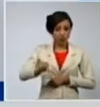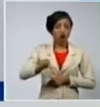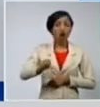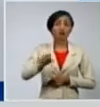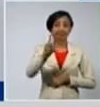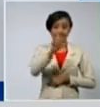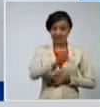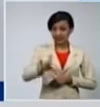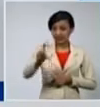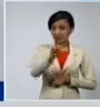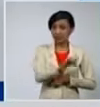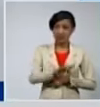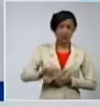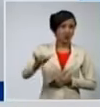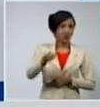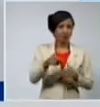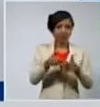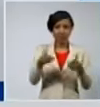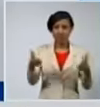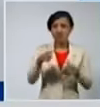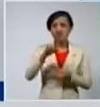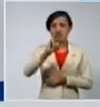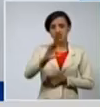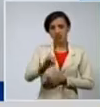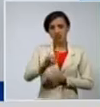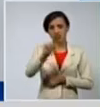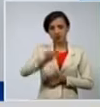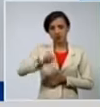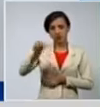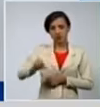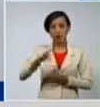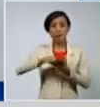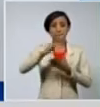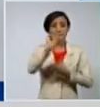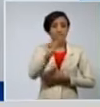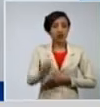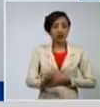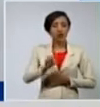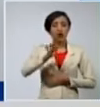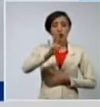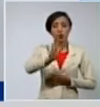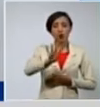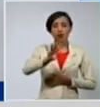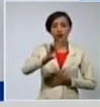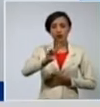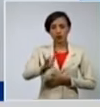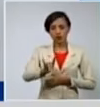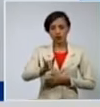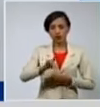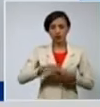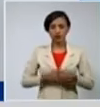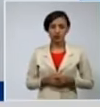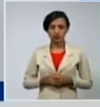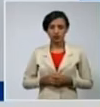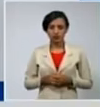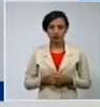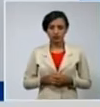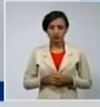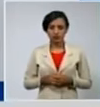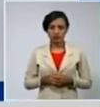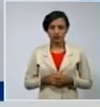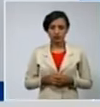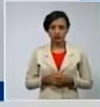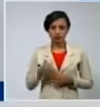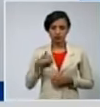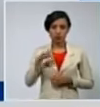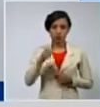también, 60. Mayabeque, 49. Y yo digo elevada en comparación